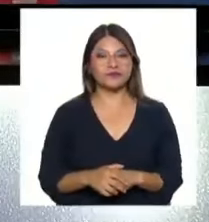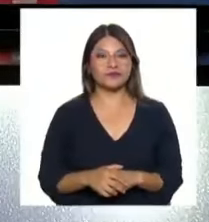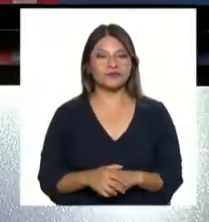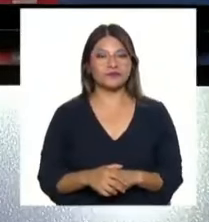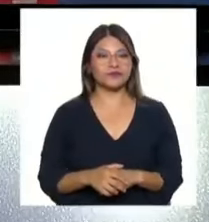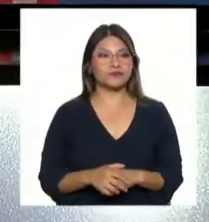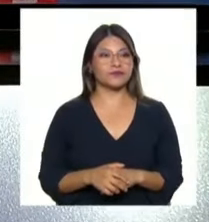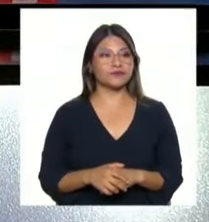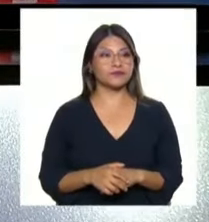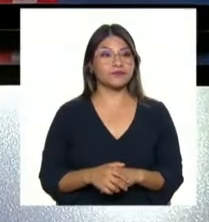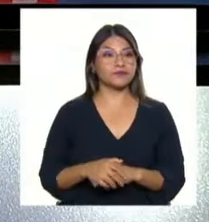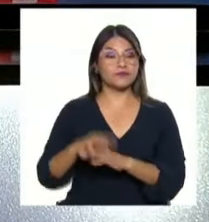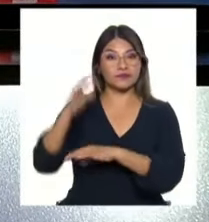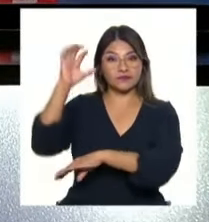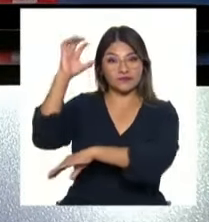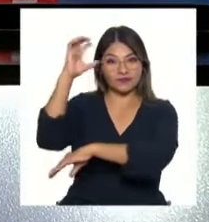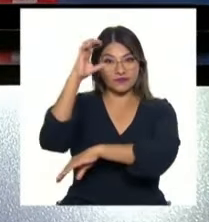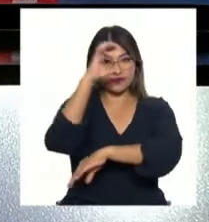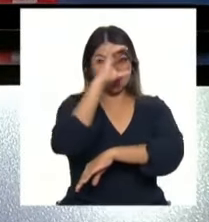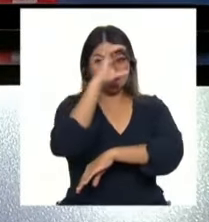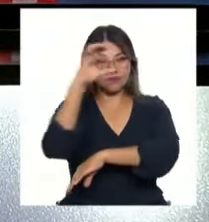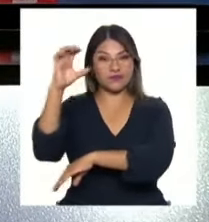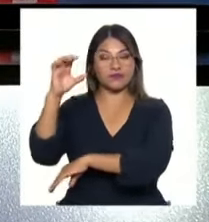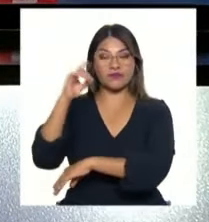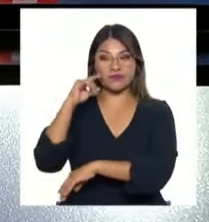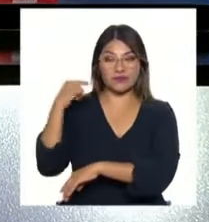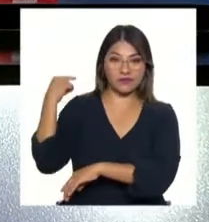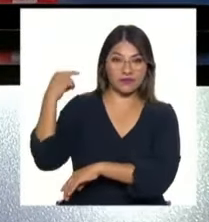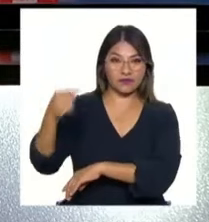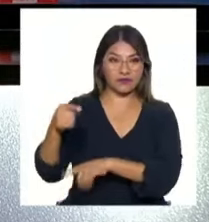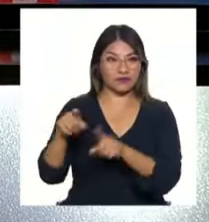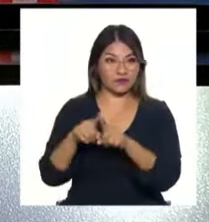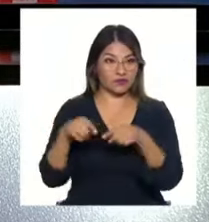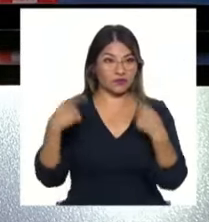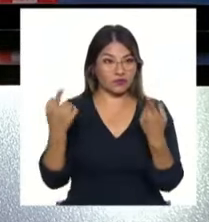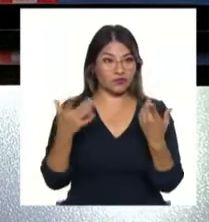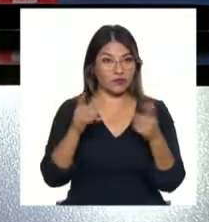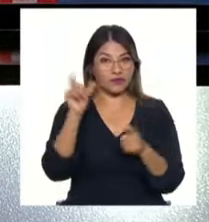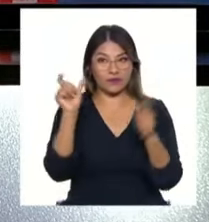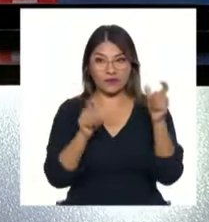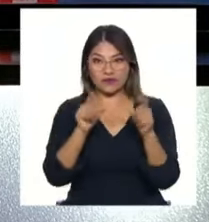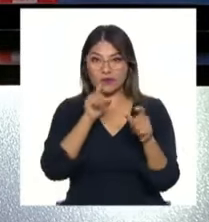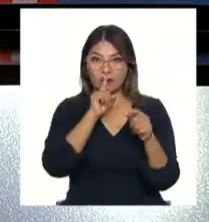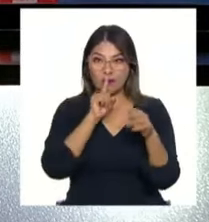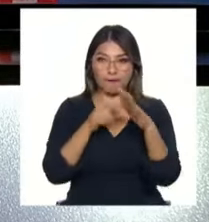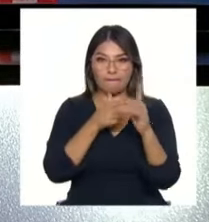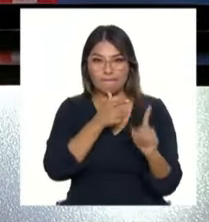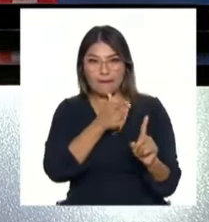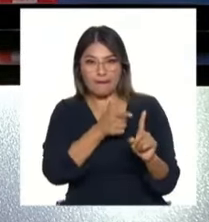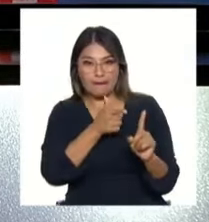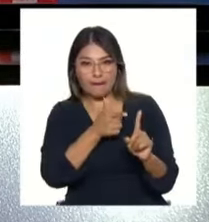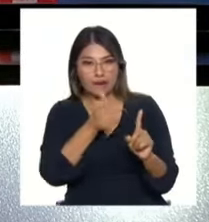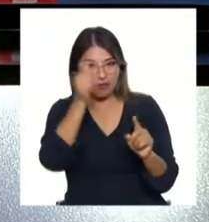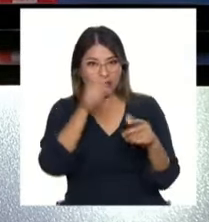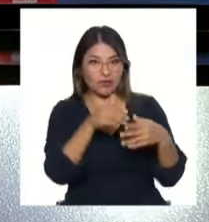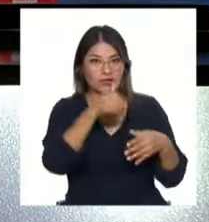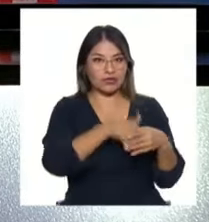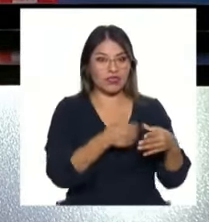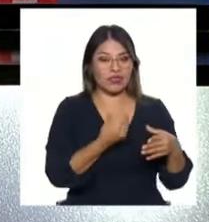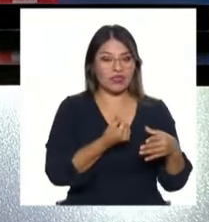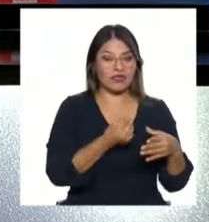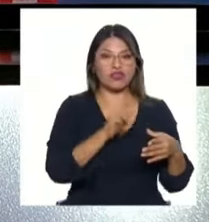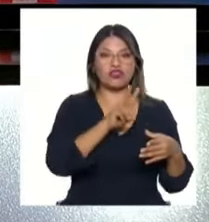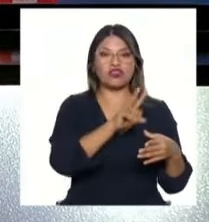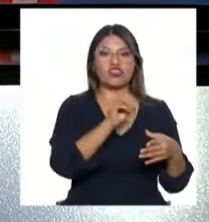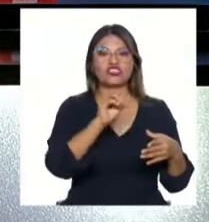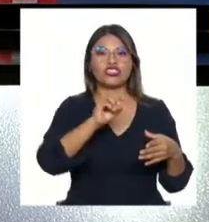8:25 y cámaras de seguridad registraron el momento en el que delincuentes intentaron asaltar a un empresario que había retirado 200,000 soles.